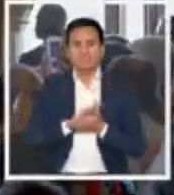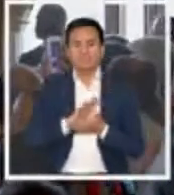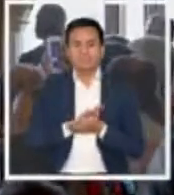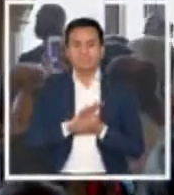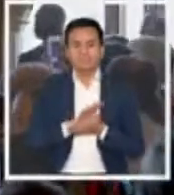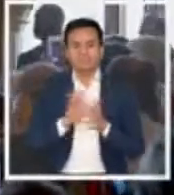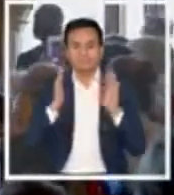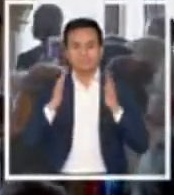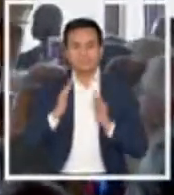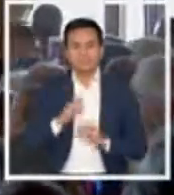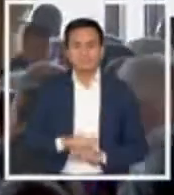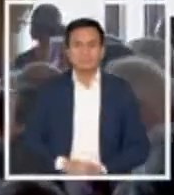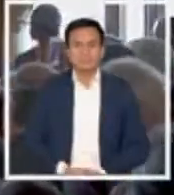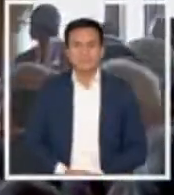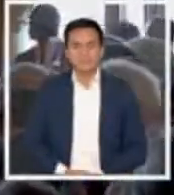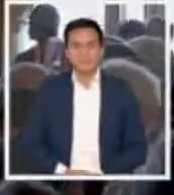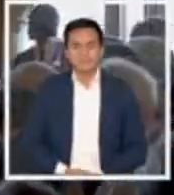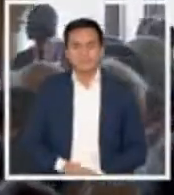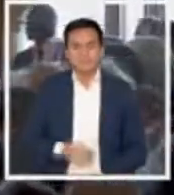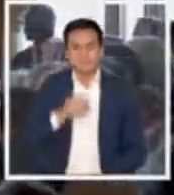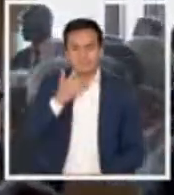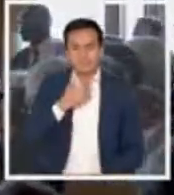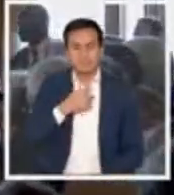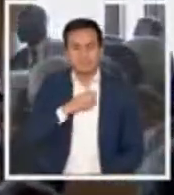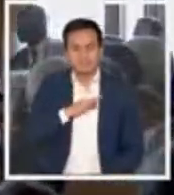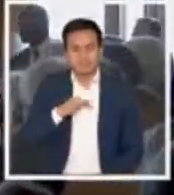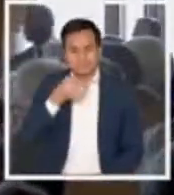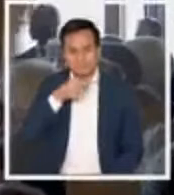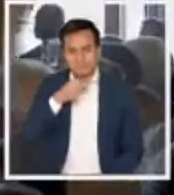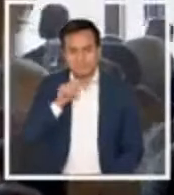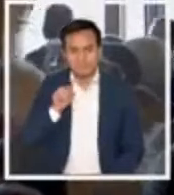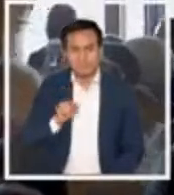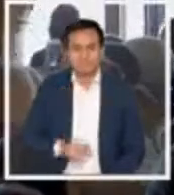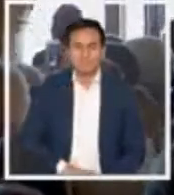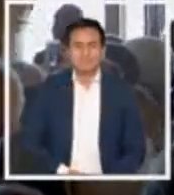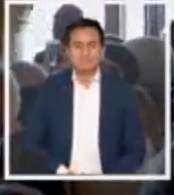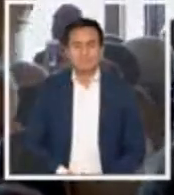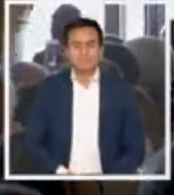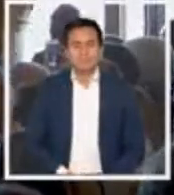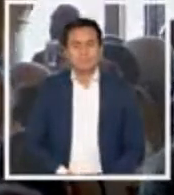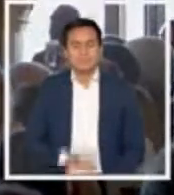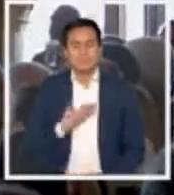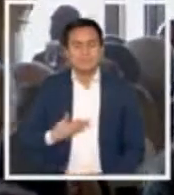Son Excellence, Monsieur Gabriel Boric, Président de la République du Chili.